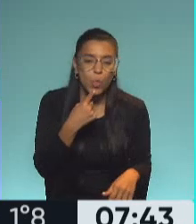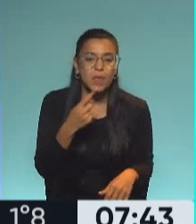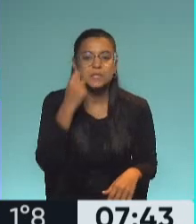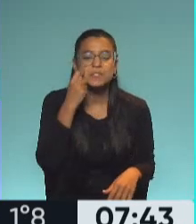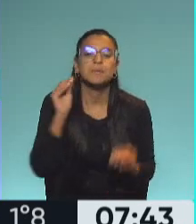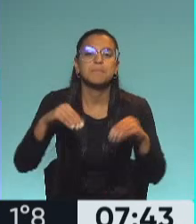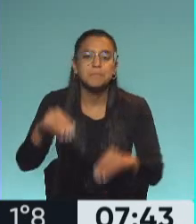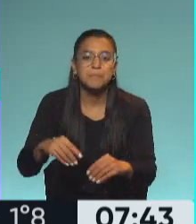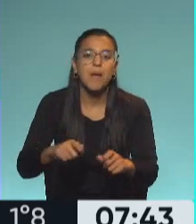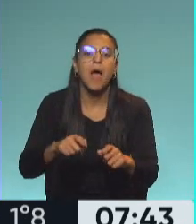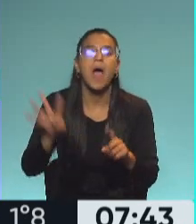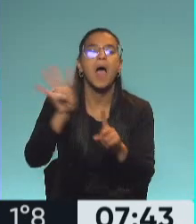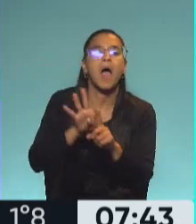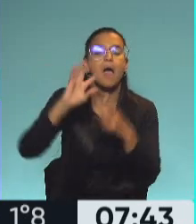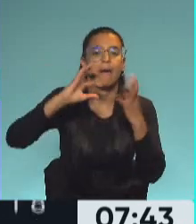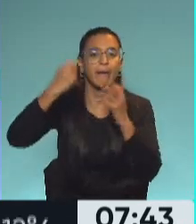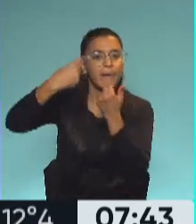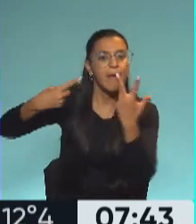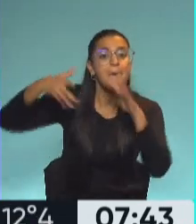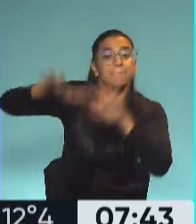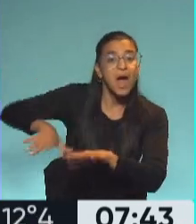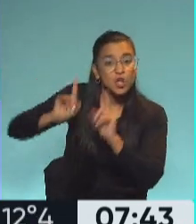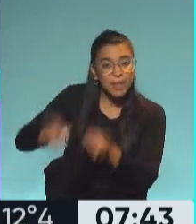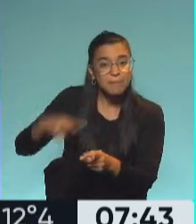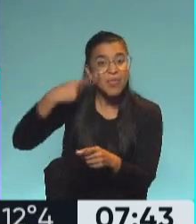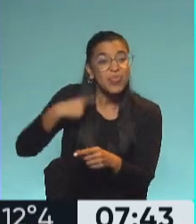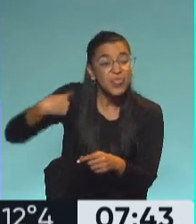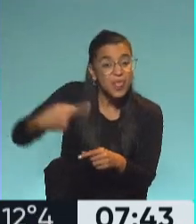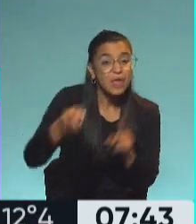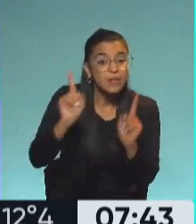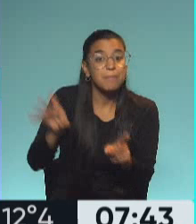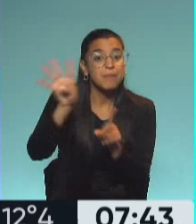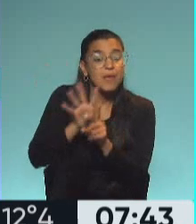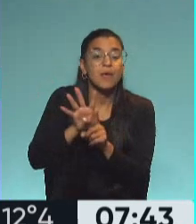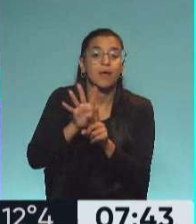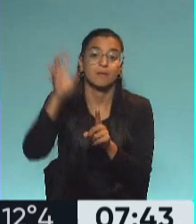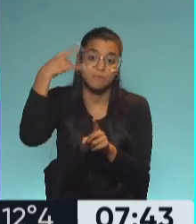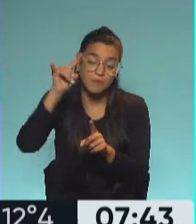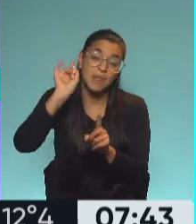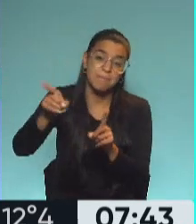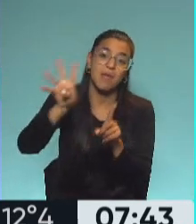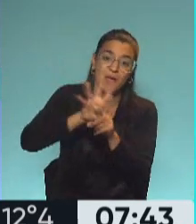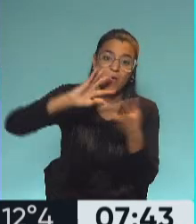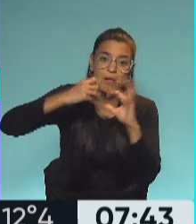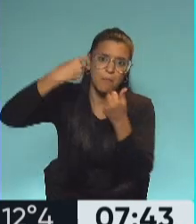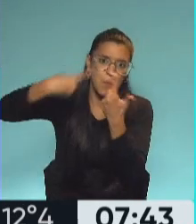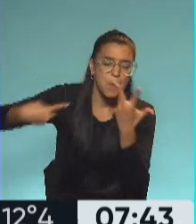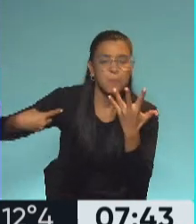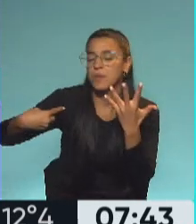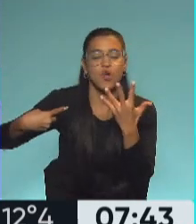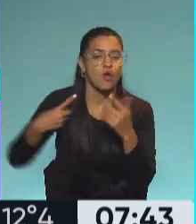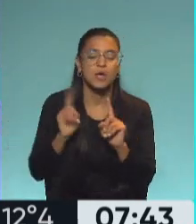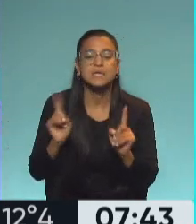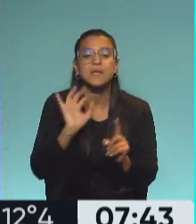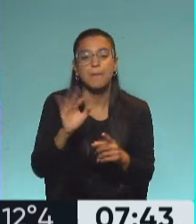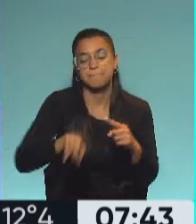ampliaba incluso a granos, es decir, ampliar el paro más días y también, además de Hacienda, a granos, pero en principio lo que sabemos es que